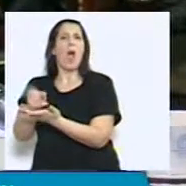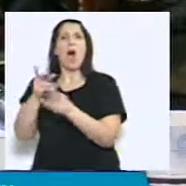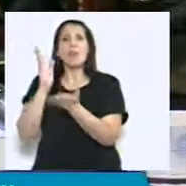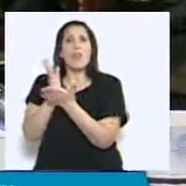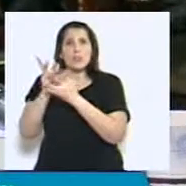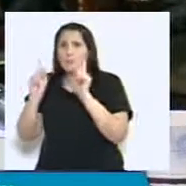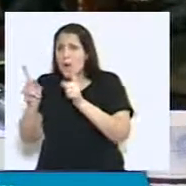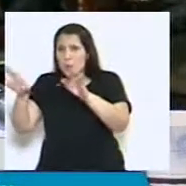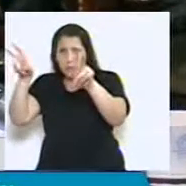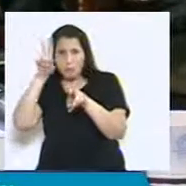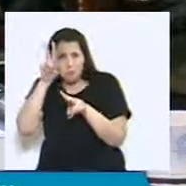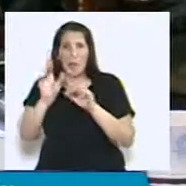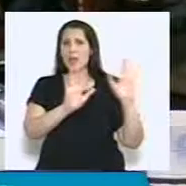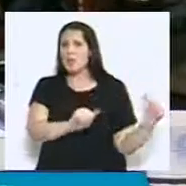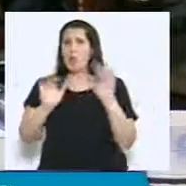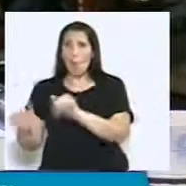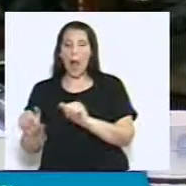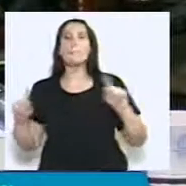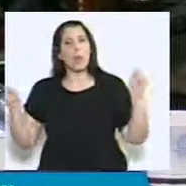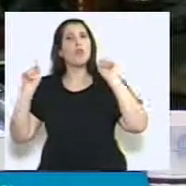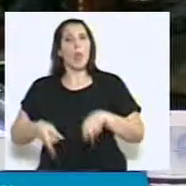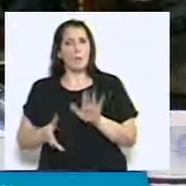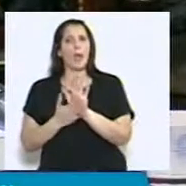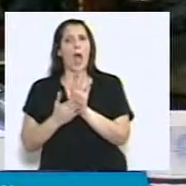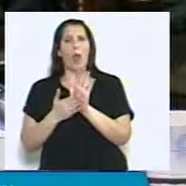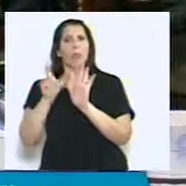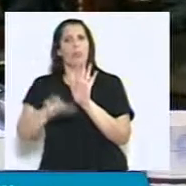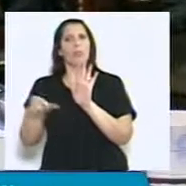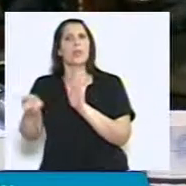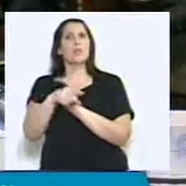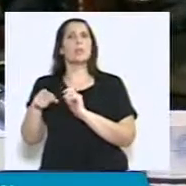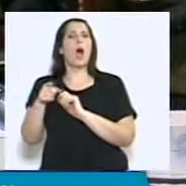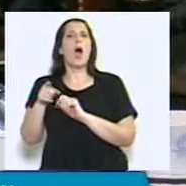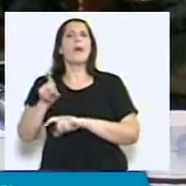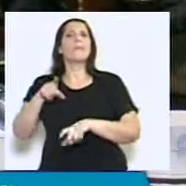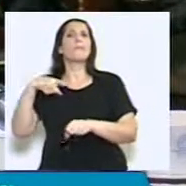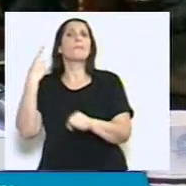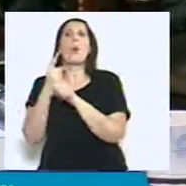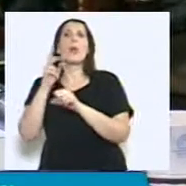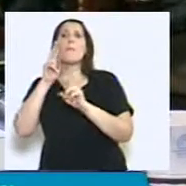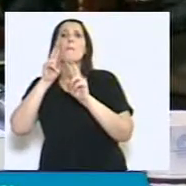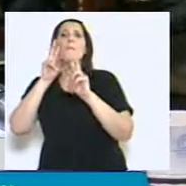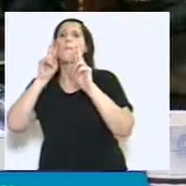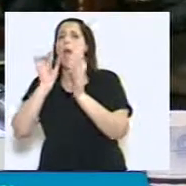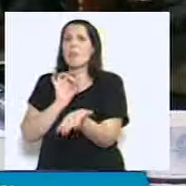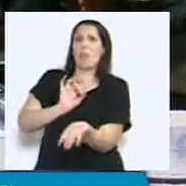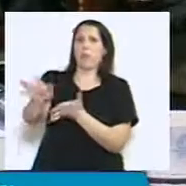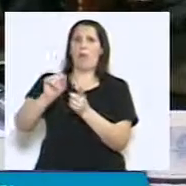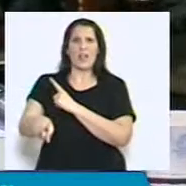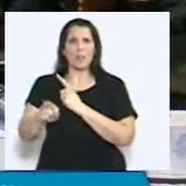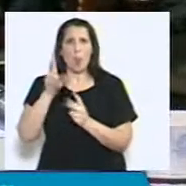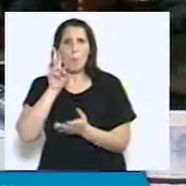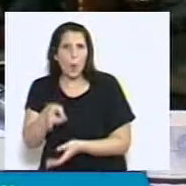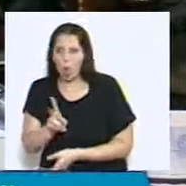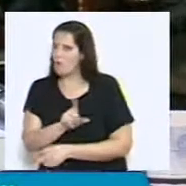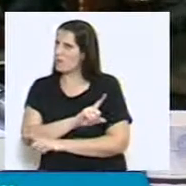se garantiza al personal referido en el presente artículo la prohibición del despido directo, sin causa por parte de